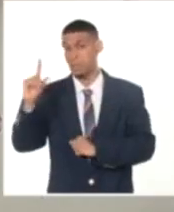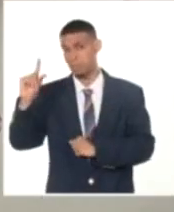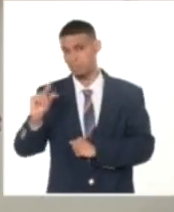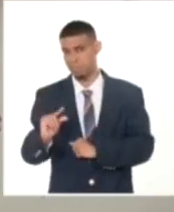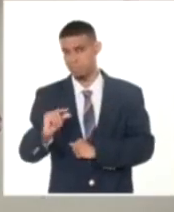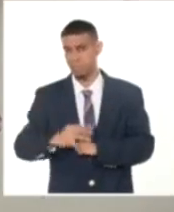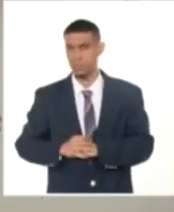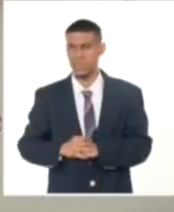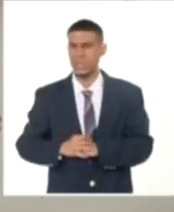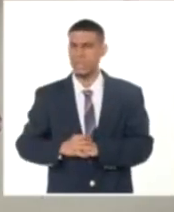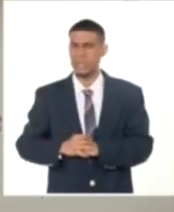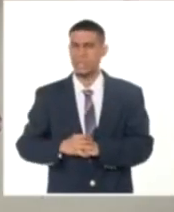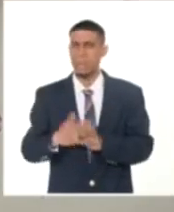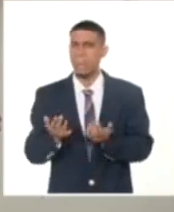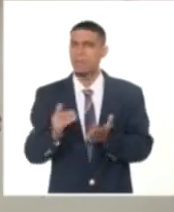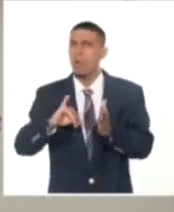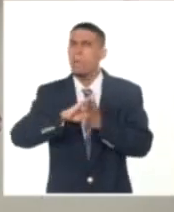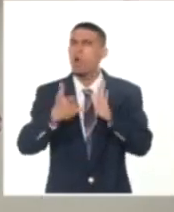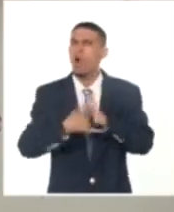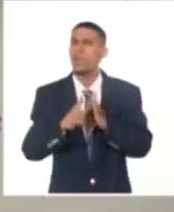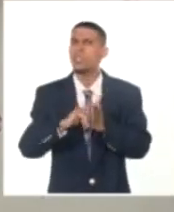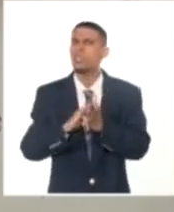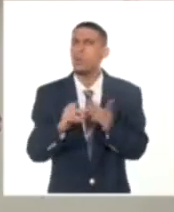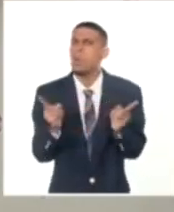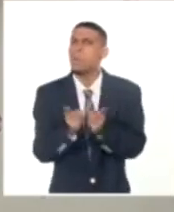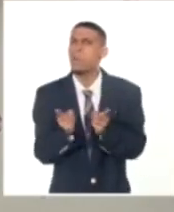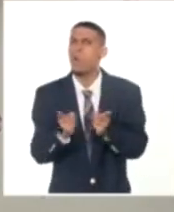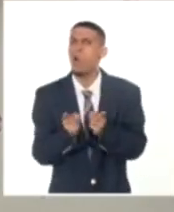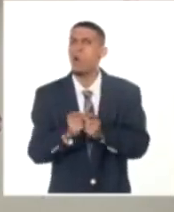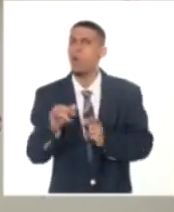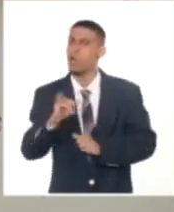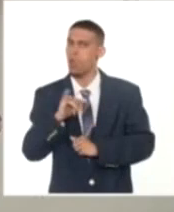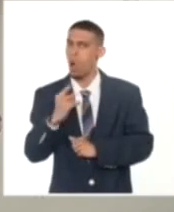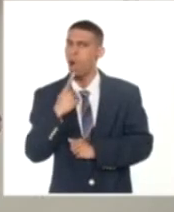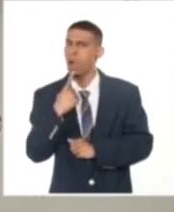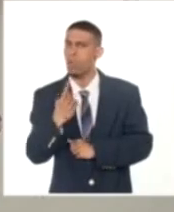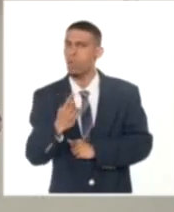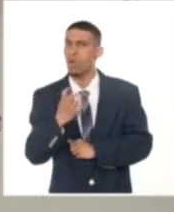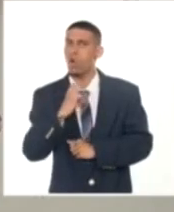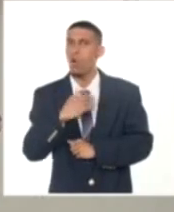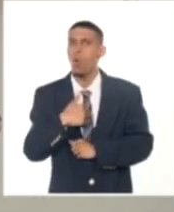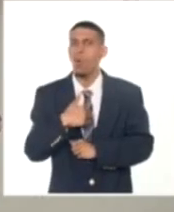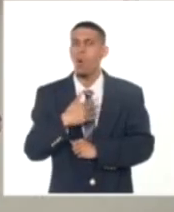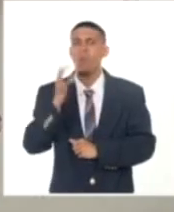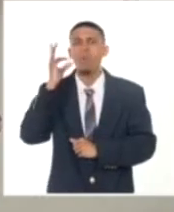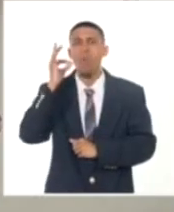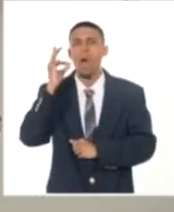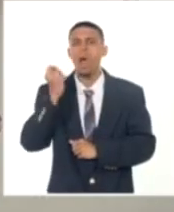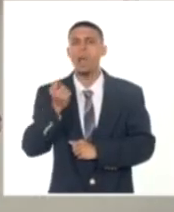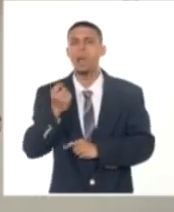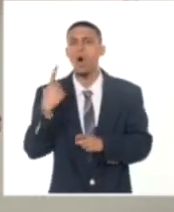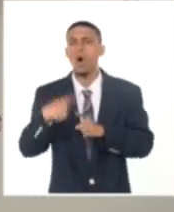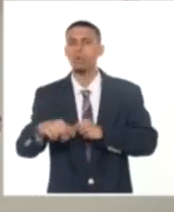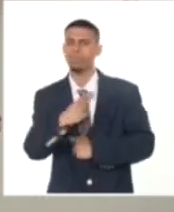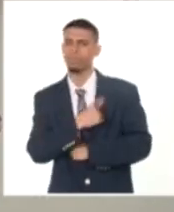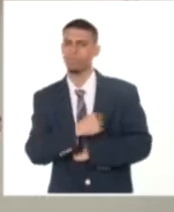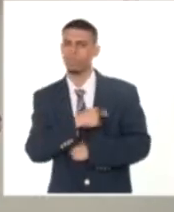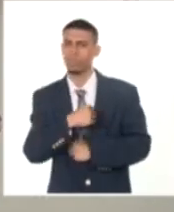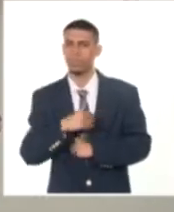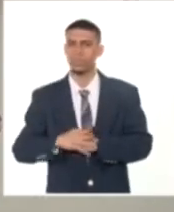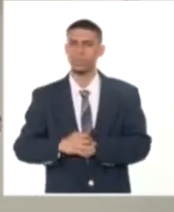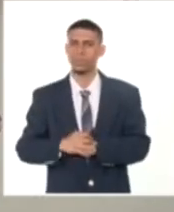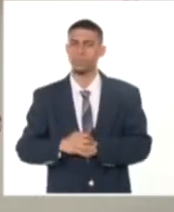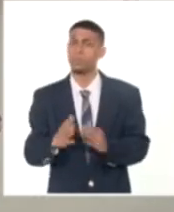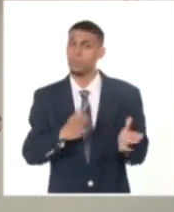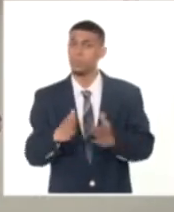se trata de proyecciones a corto plazo y vale aclarar que estimadas por una consultora británica. Por otro lado, tenemos las también